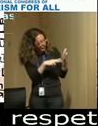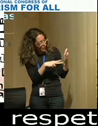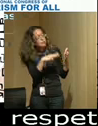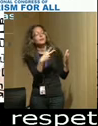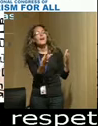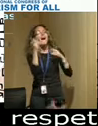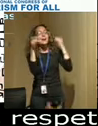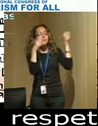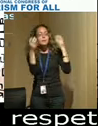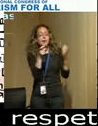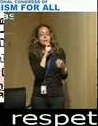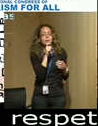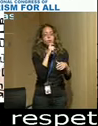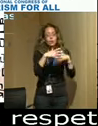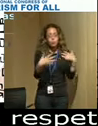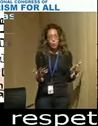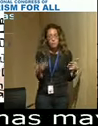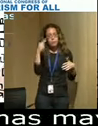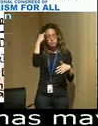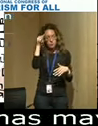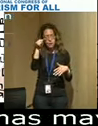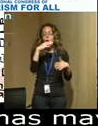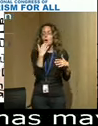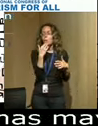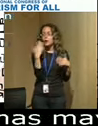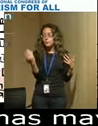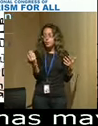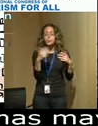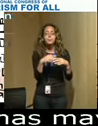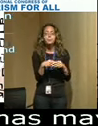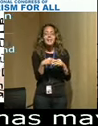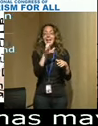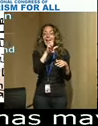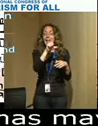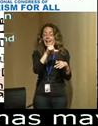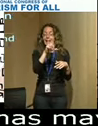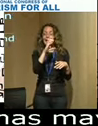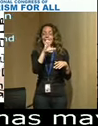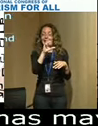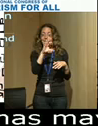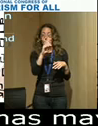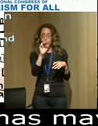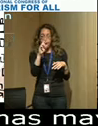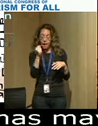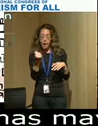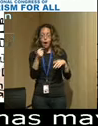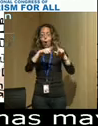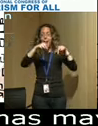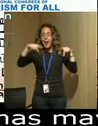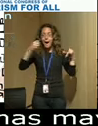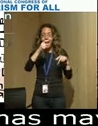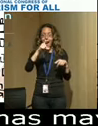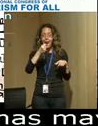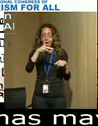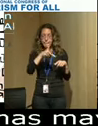desarrollar. En España, por ejemplo, monumentos como la Alhambra o el Escorial tienen un recorrido de aproximadamente 3 horas. Los folletos, si acaso, dejan